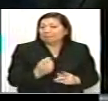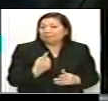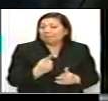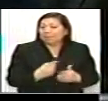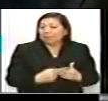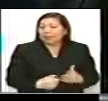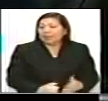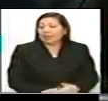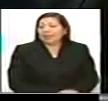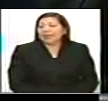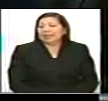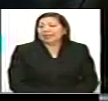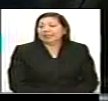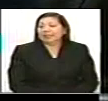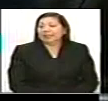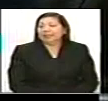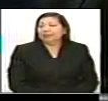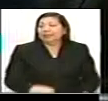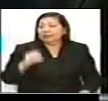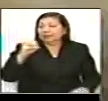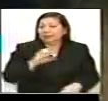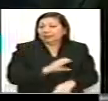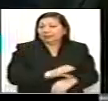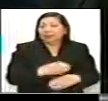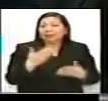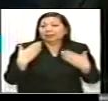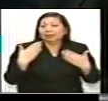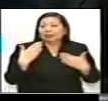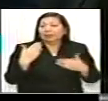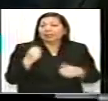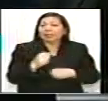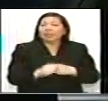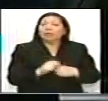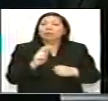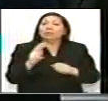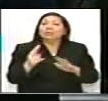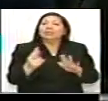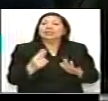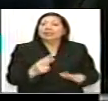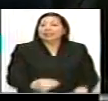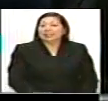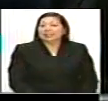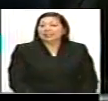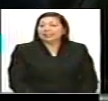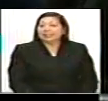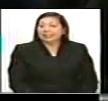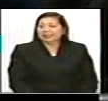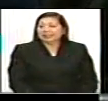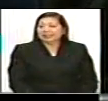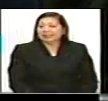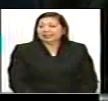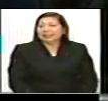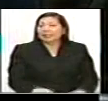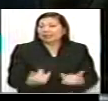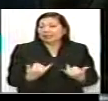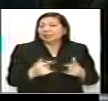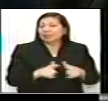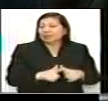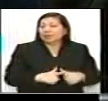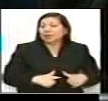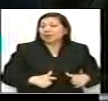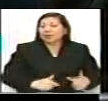el Niño costero del verano de 2017, y pues esos lugares